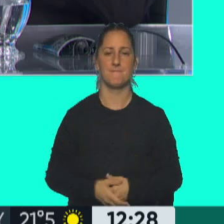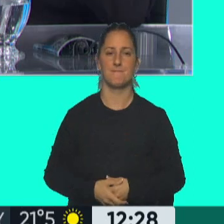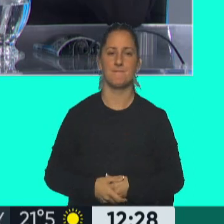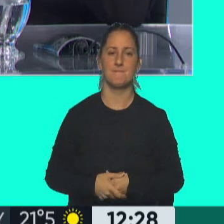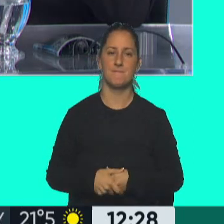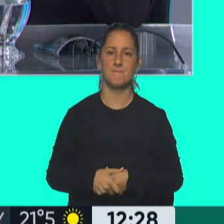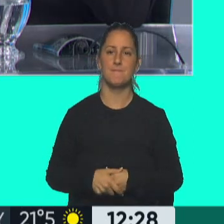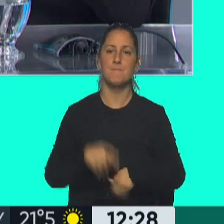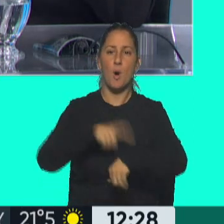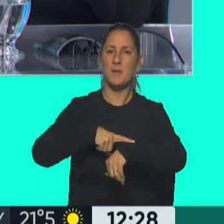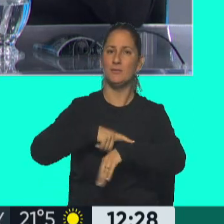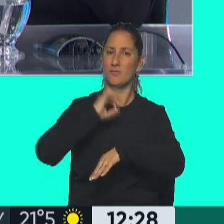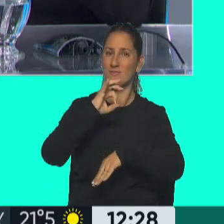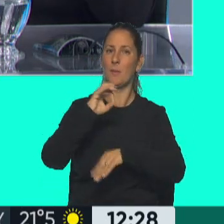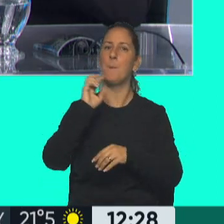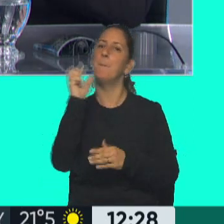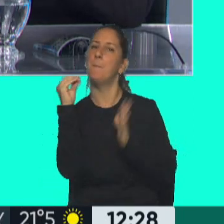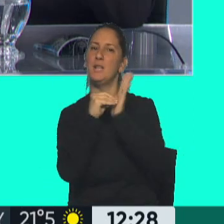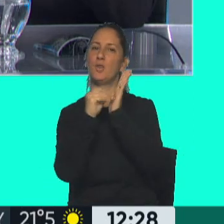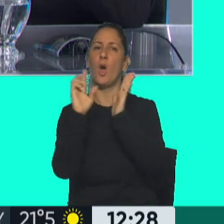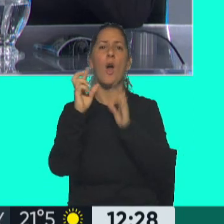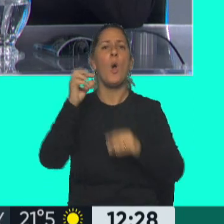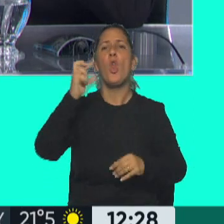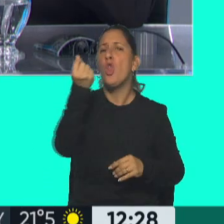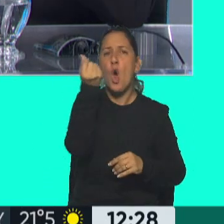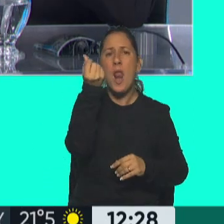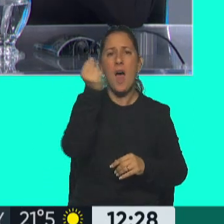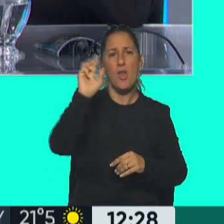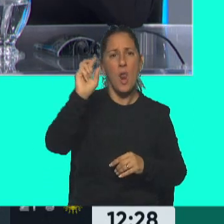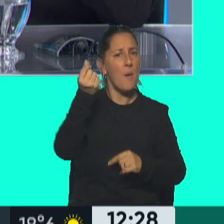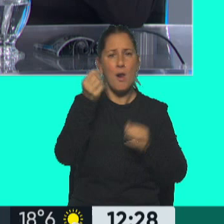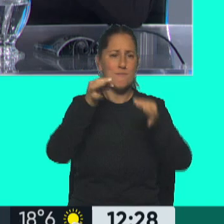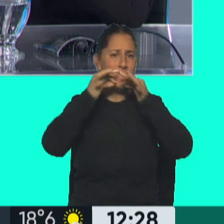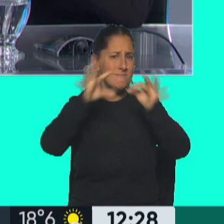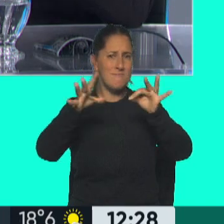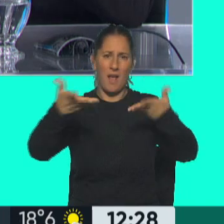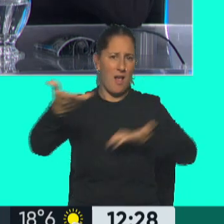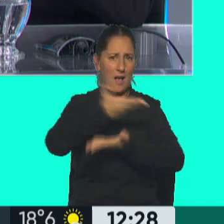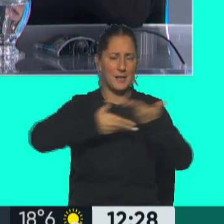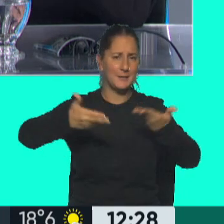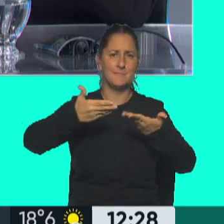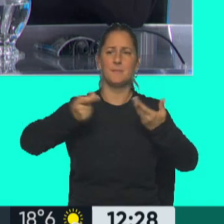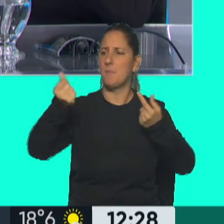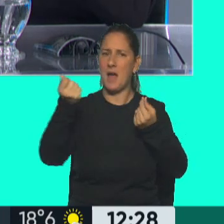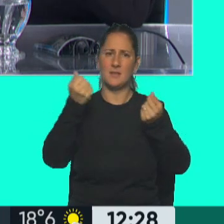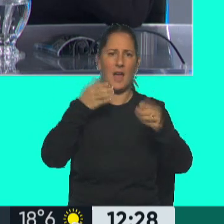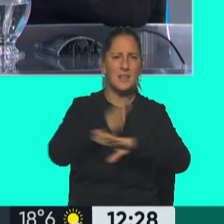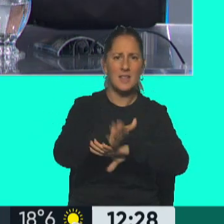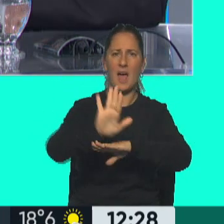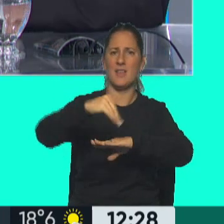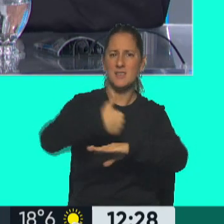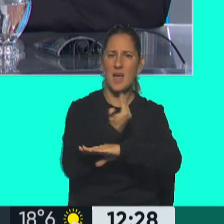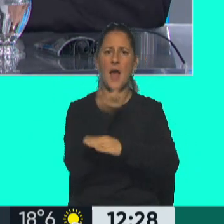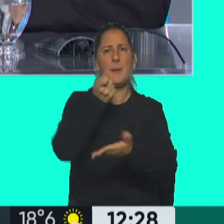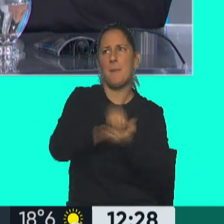en el momento cero eliminaríamos ese porque significa esto liberás totalmente el tema del movimiento de capital la salida de